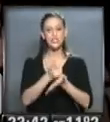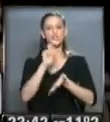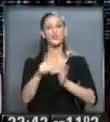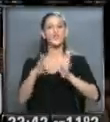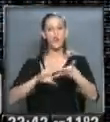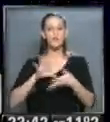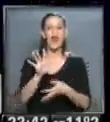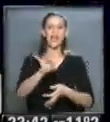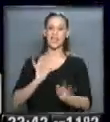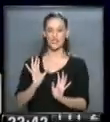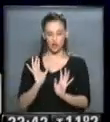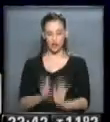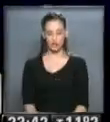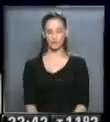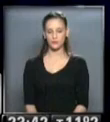seleccionar